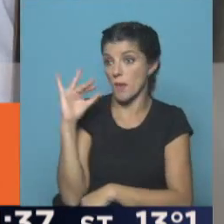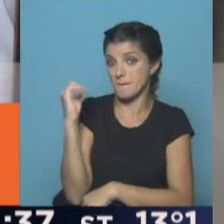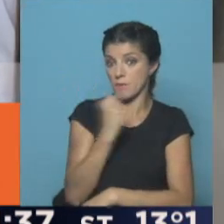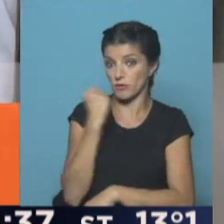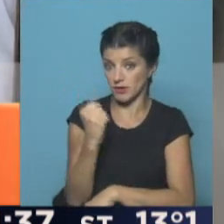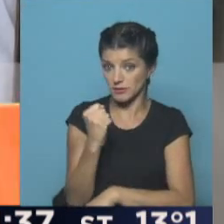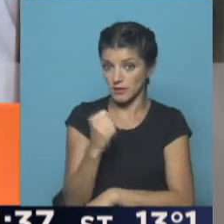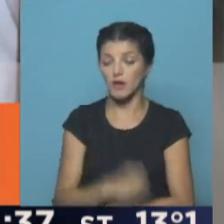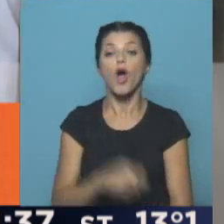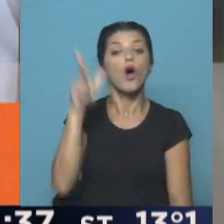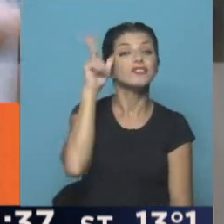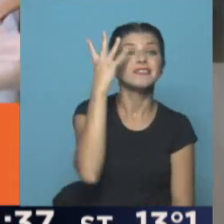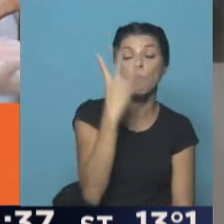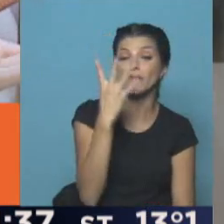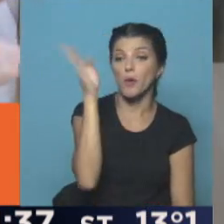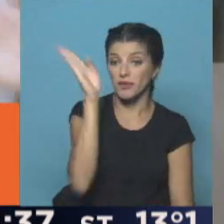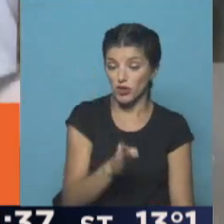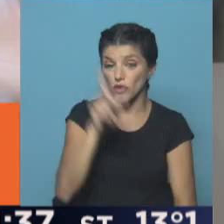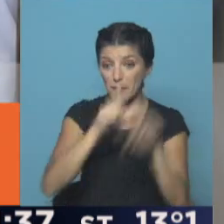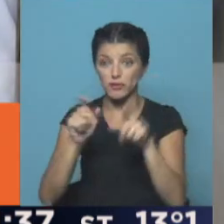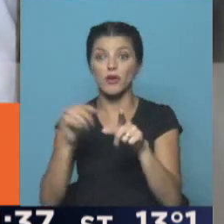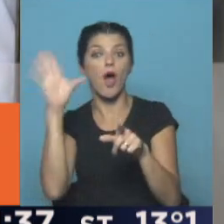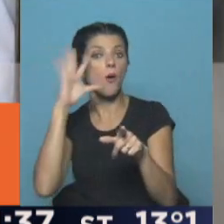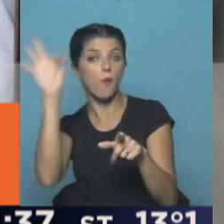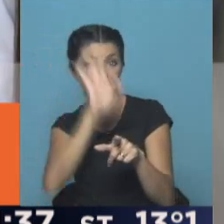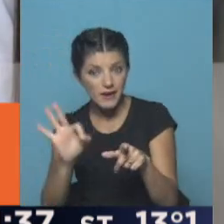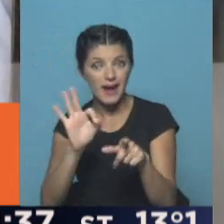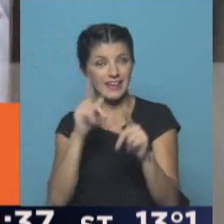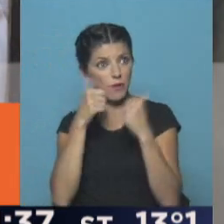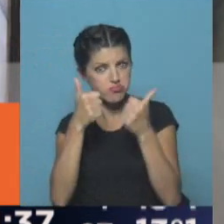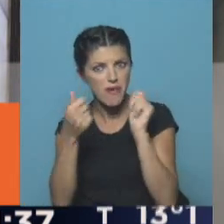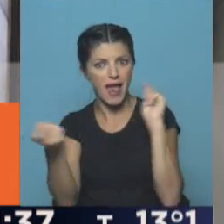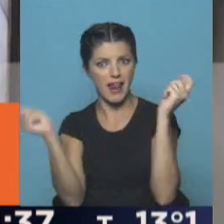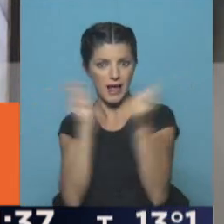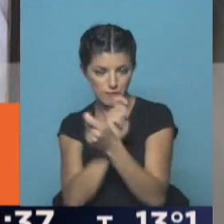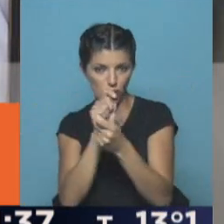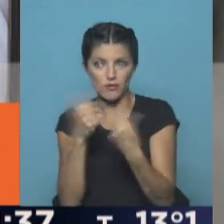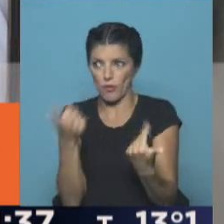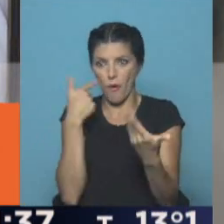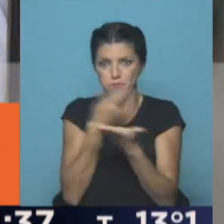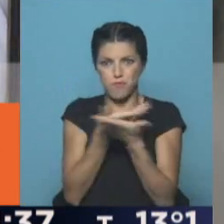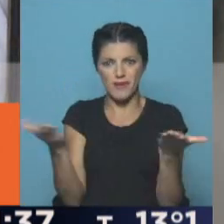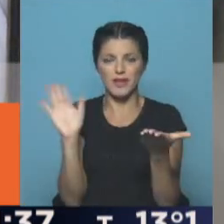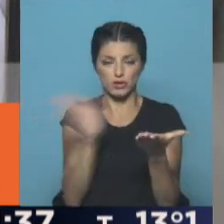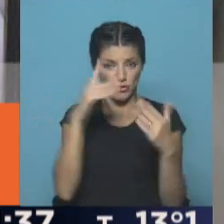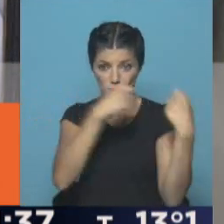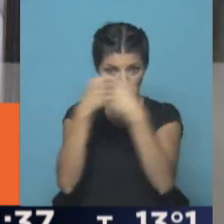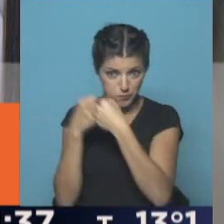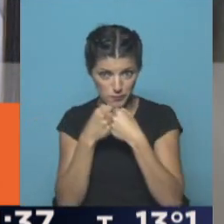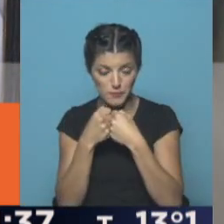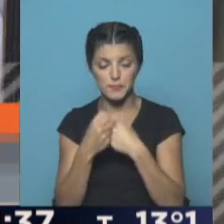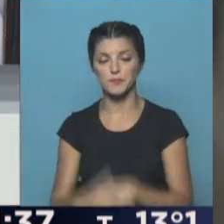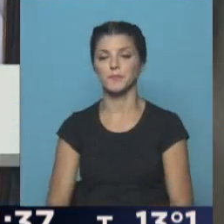el 84% hayan opinado en favor del cambio muestra que la gran mayoría estaba de acuerdo con eso.